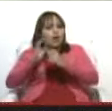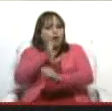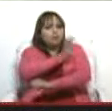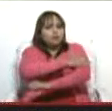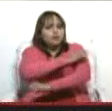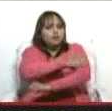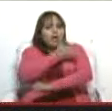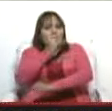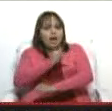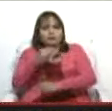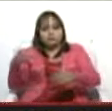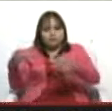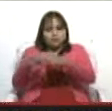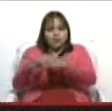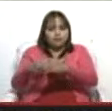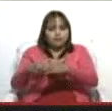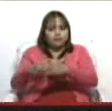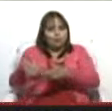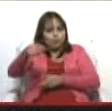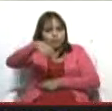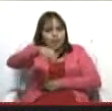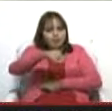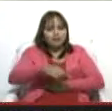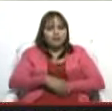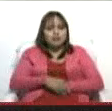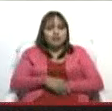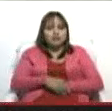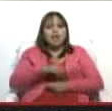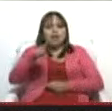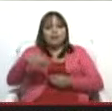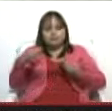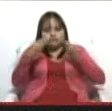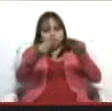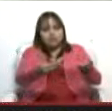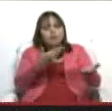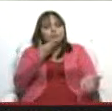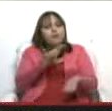precisamente reunido con ustedes en también trayendo una propuesta